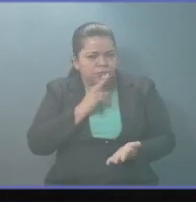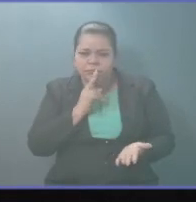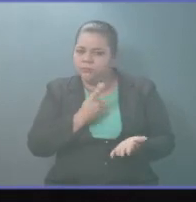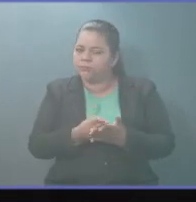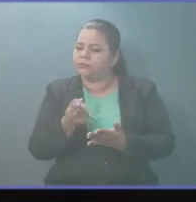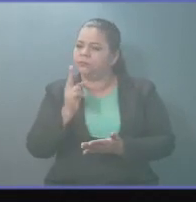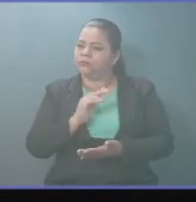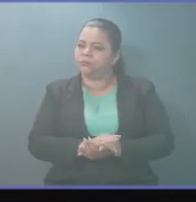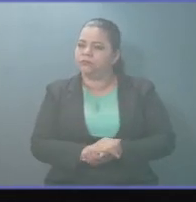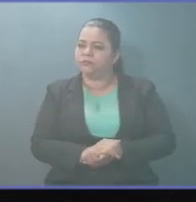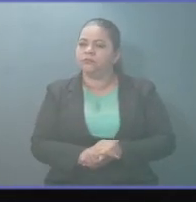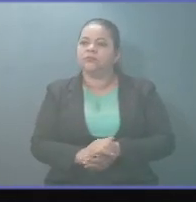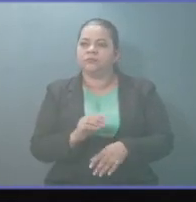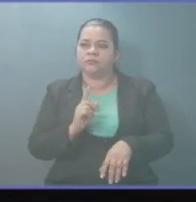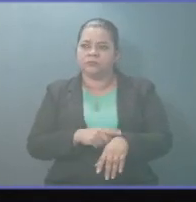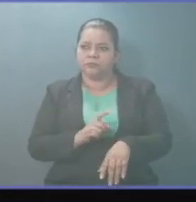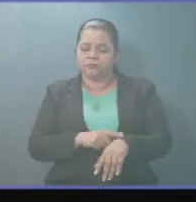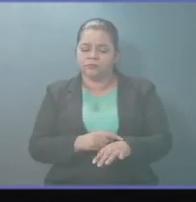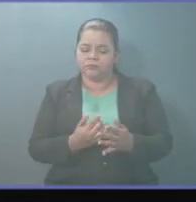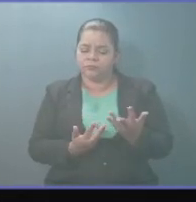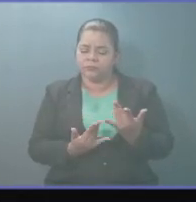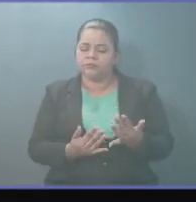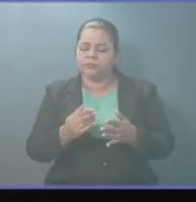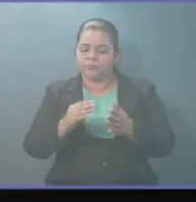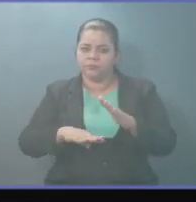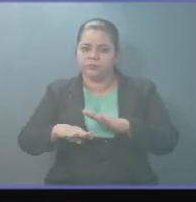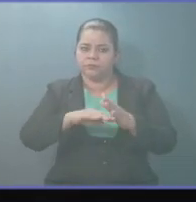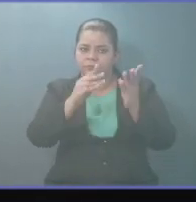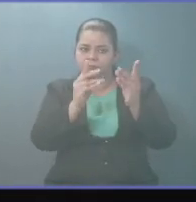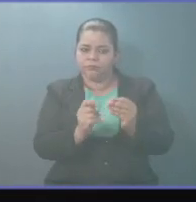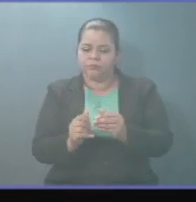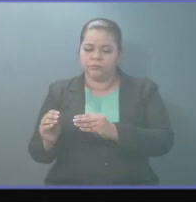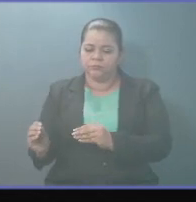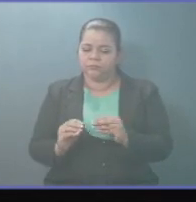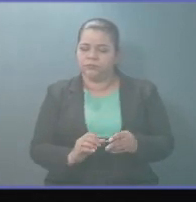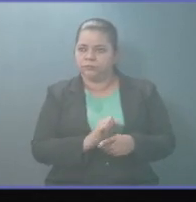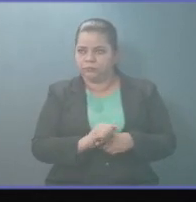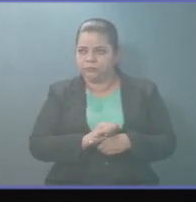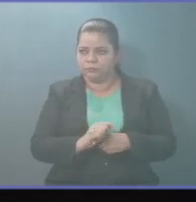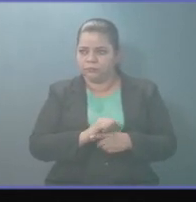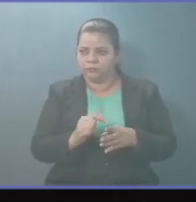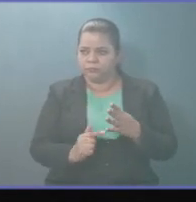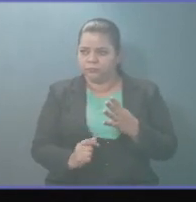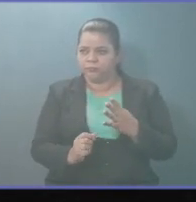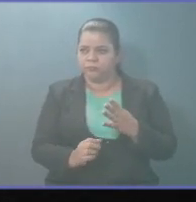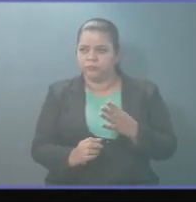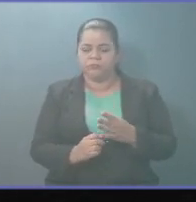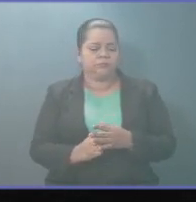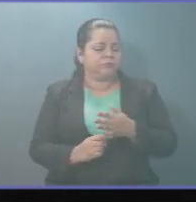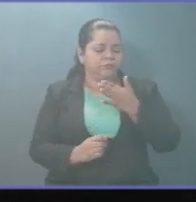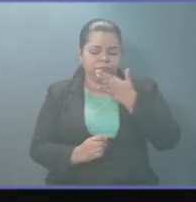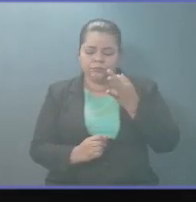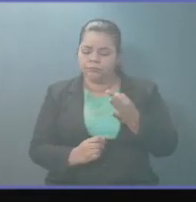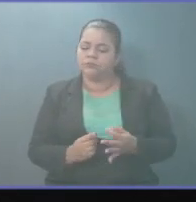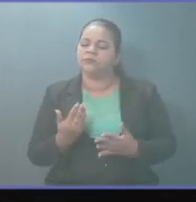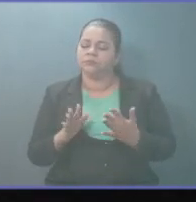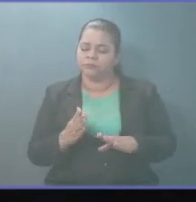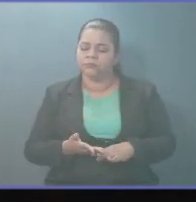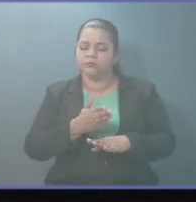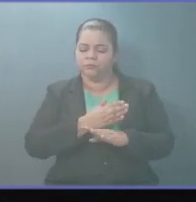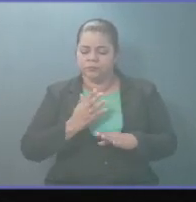Diputada Karina Sosa, tiene la palabra. Nos ponemos de acuerdo con la primera propuesta que hace la diputada de no aceptar, porque realmente hemos